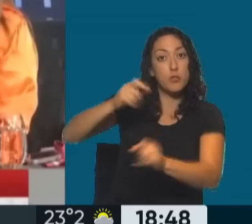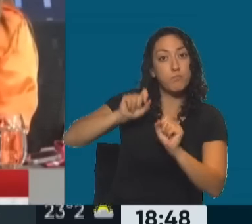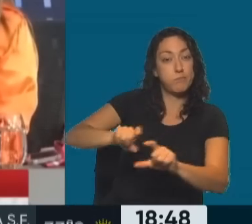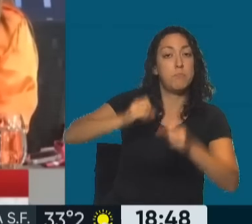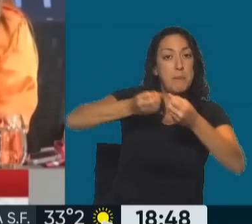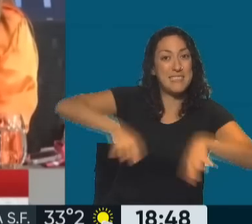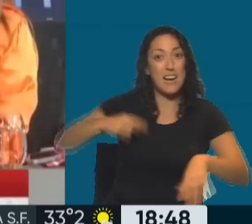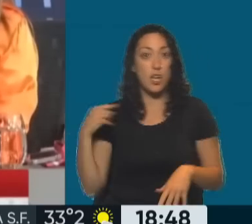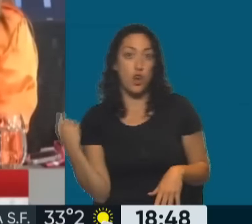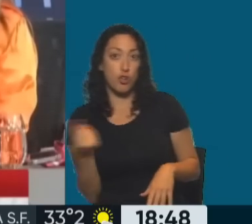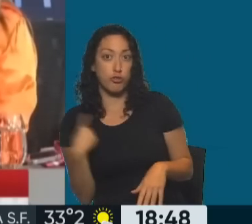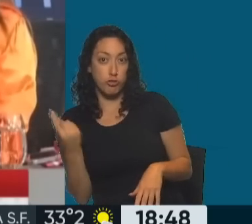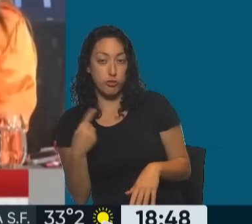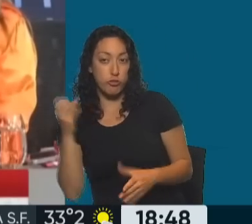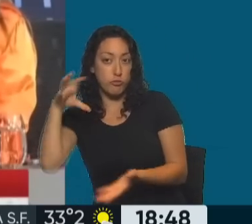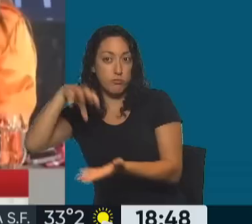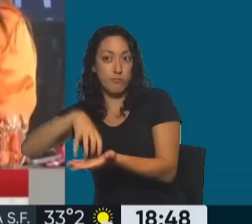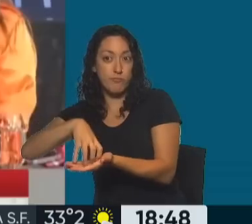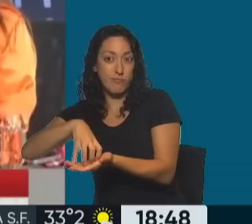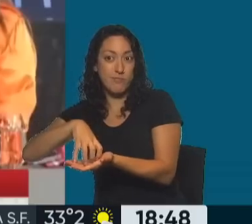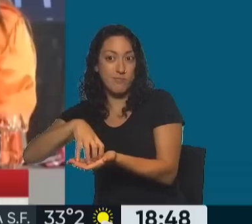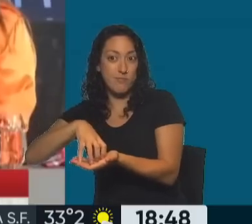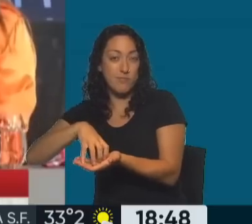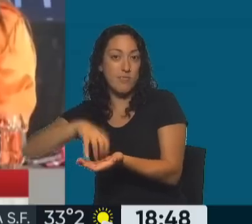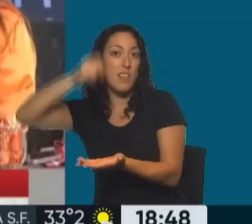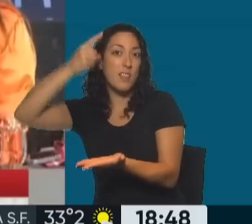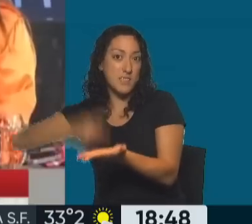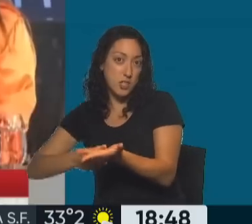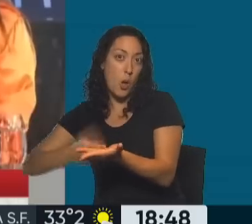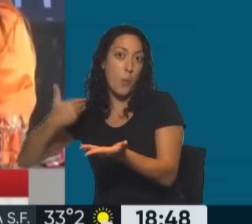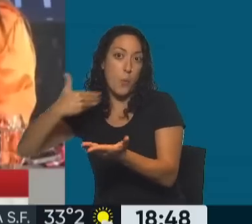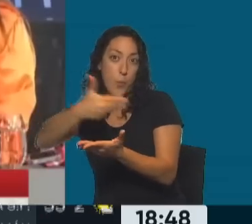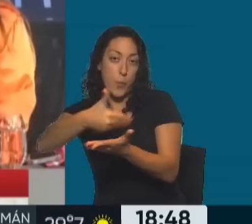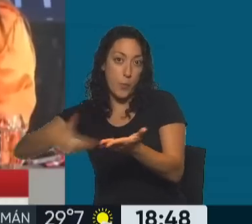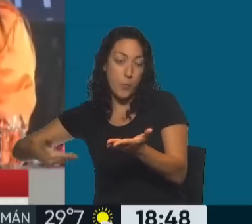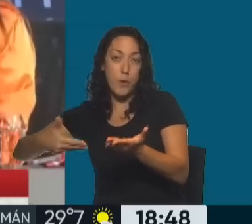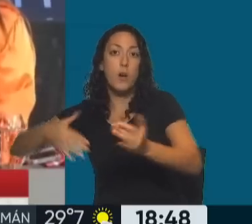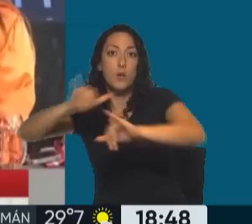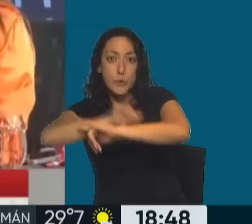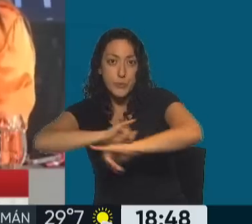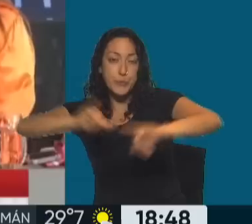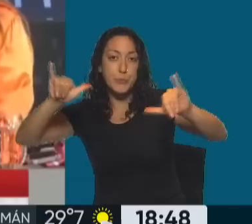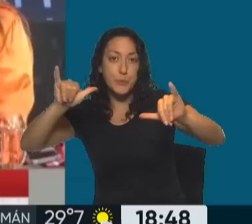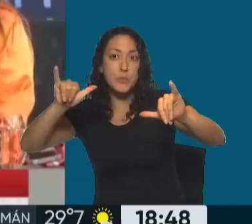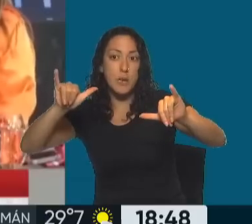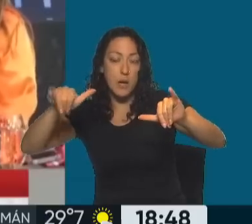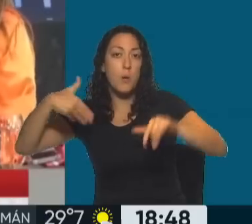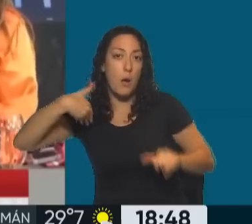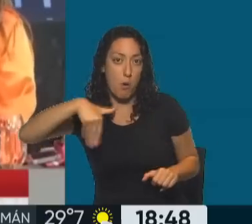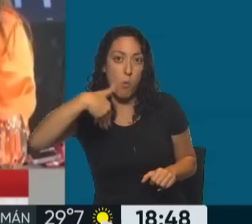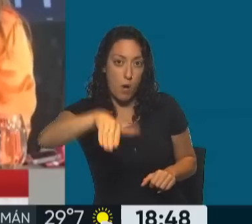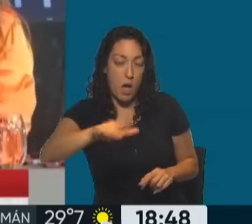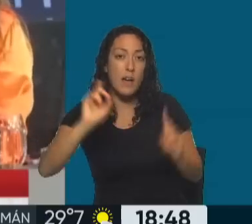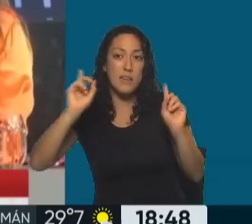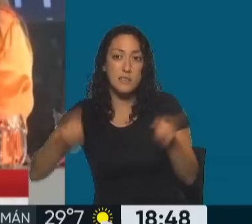Nosotros vamos a terminar nuestro dictamen, lo vamos a comunicar a la señal, lo vamos a comunicar a